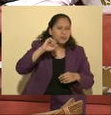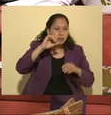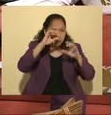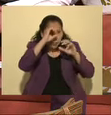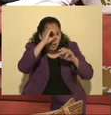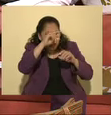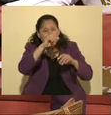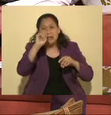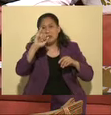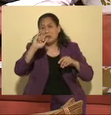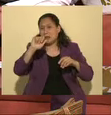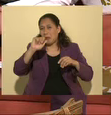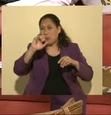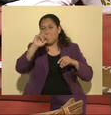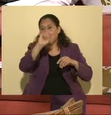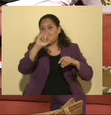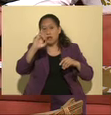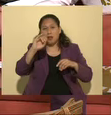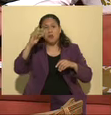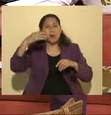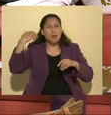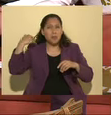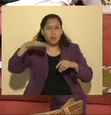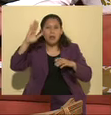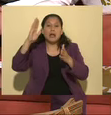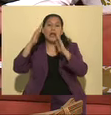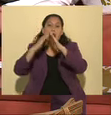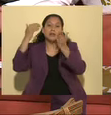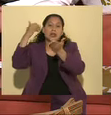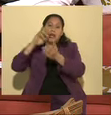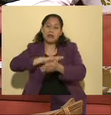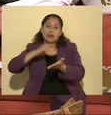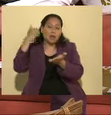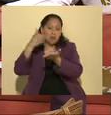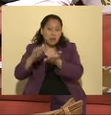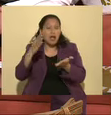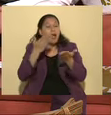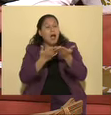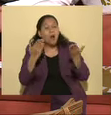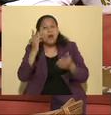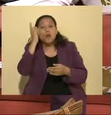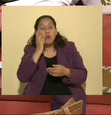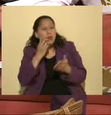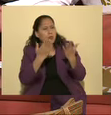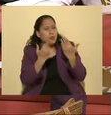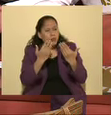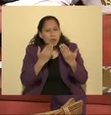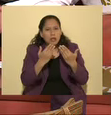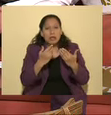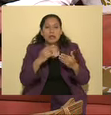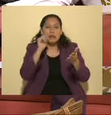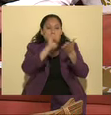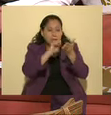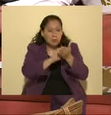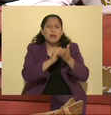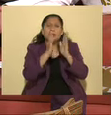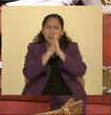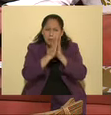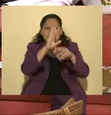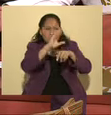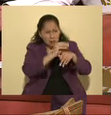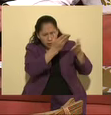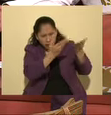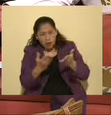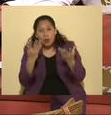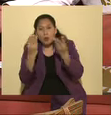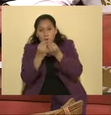tío lejano, que lo sacaron de su casa, que rentaba, y ahora no tiene dónde dormir, y te toca, y te dice que lo dejes pasar y